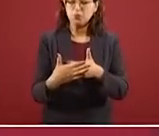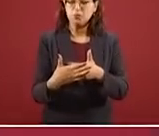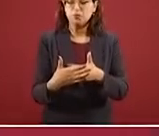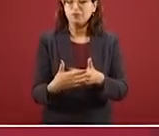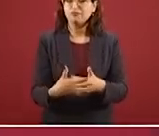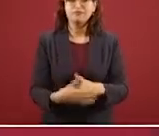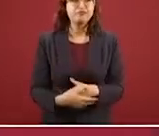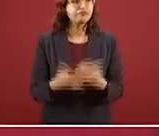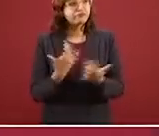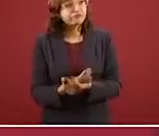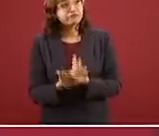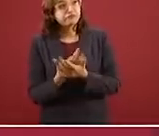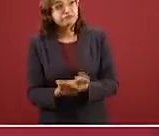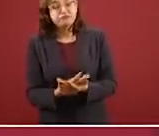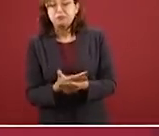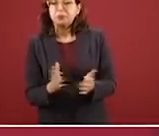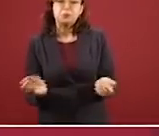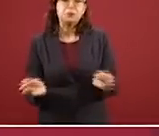Y no fue así.